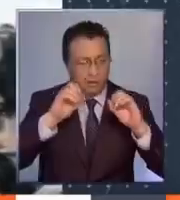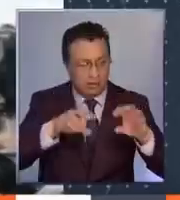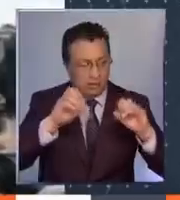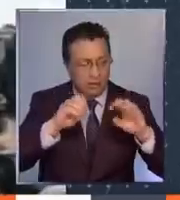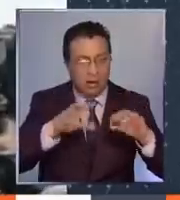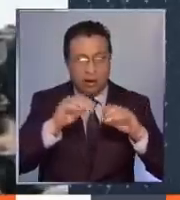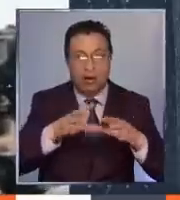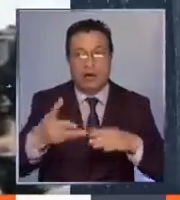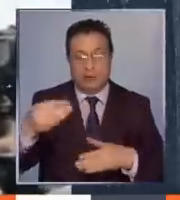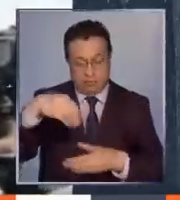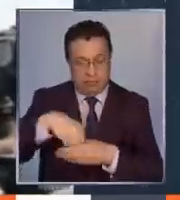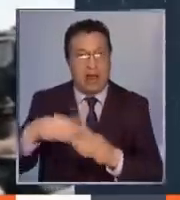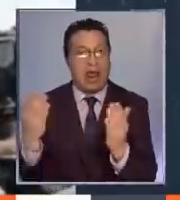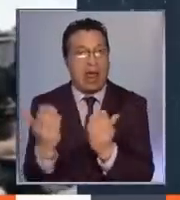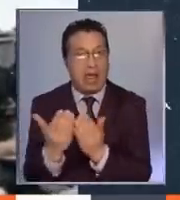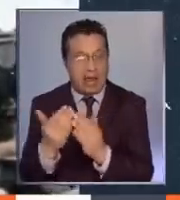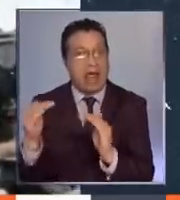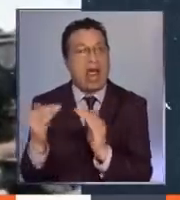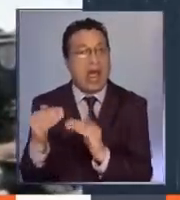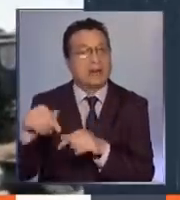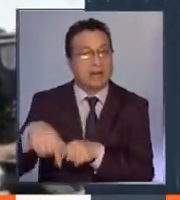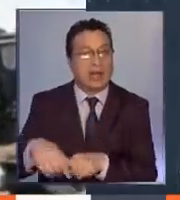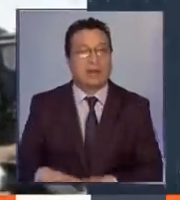en la propia casa.